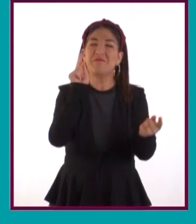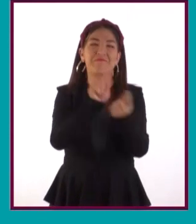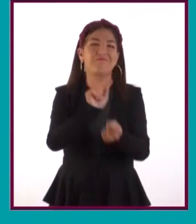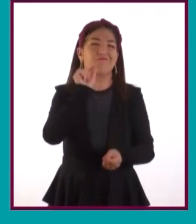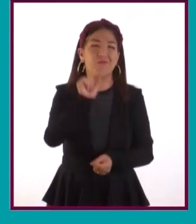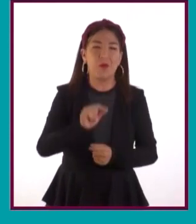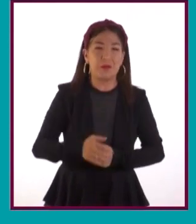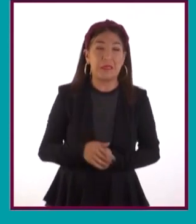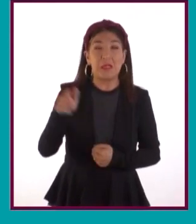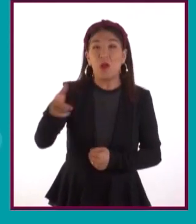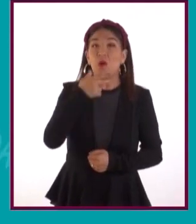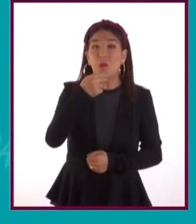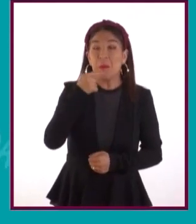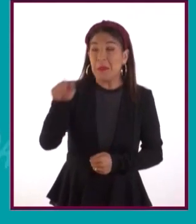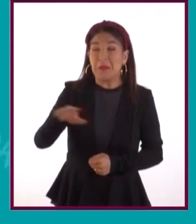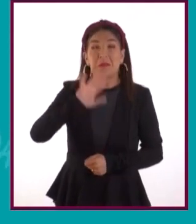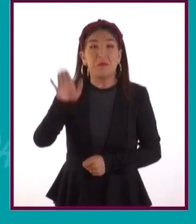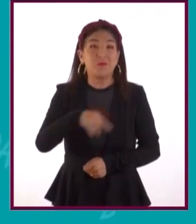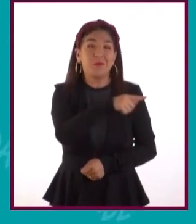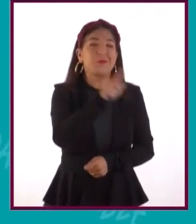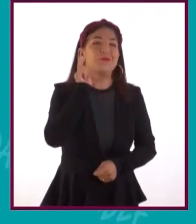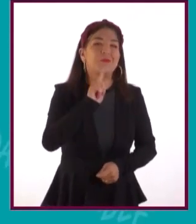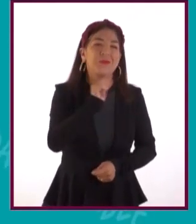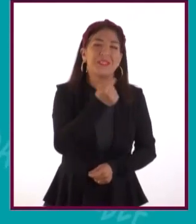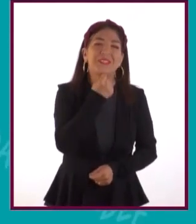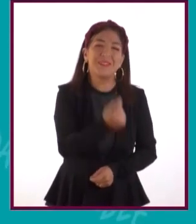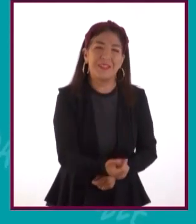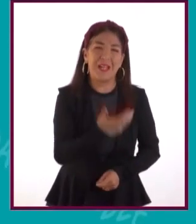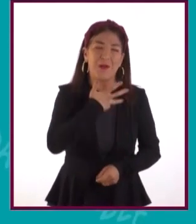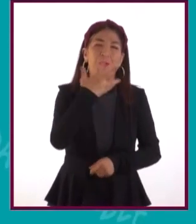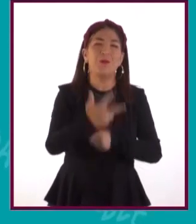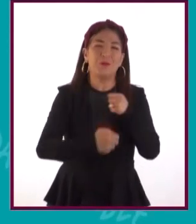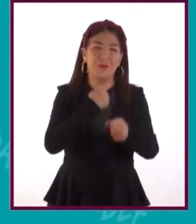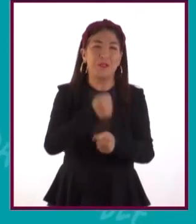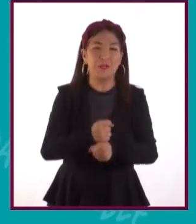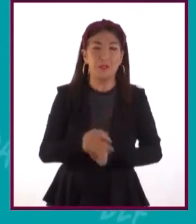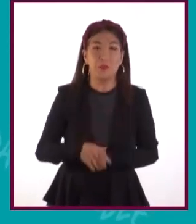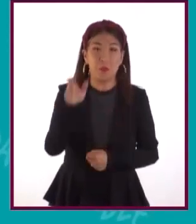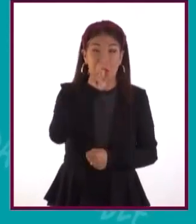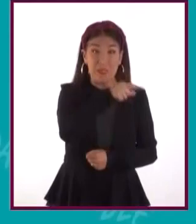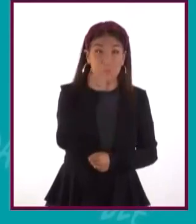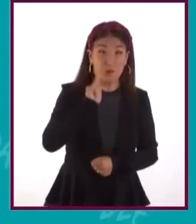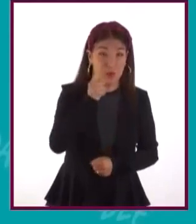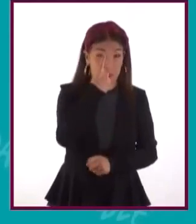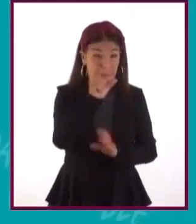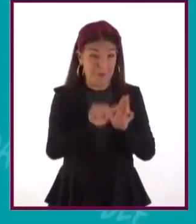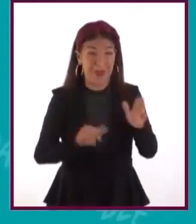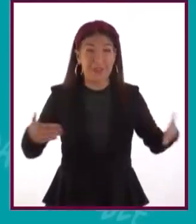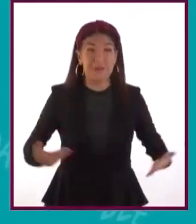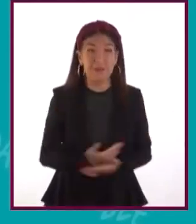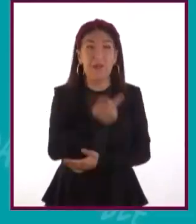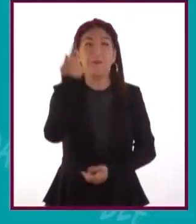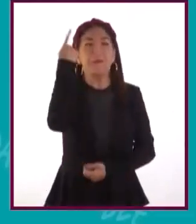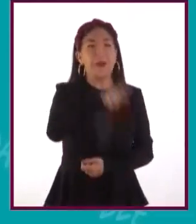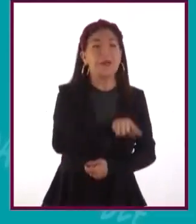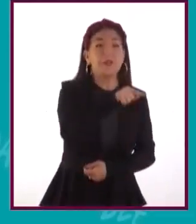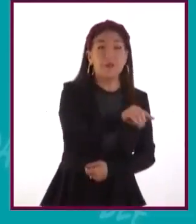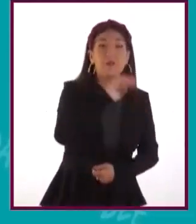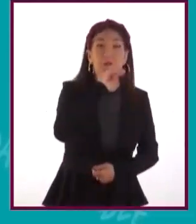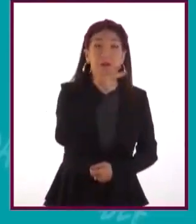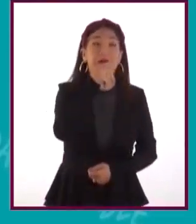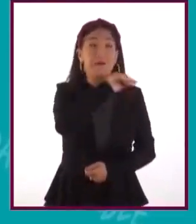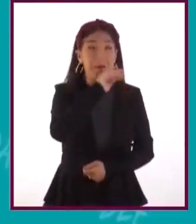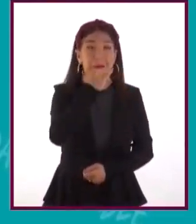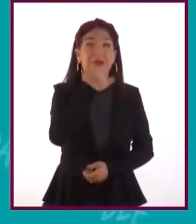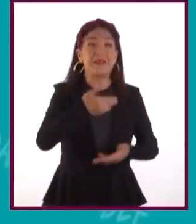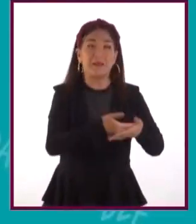una relación cercana con él, y el escritor murió cuando ella tenía 8 años. Cuando Ada cumplió un mes de nacida, su padre